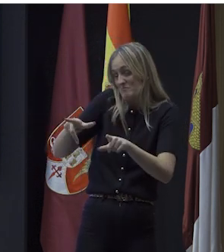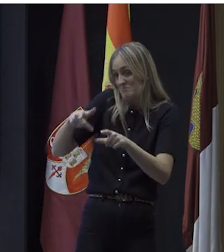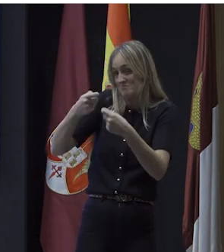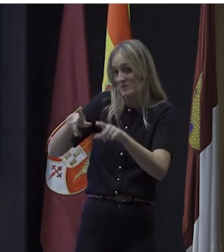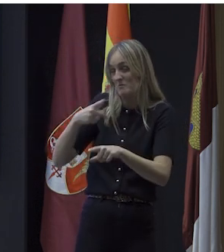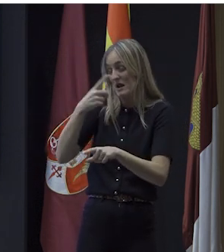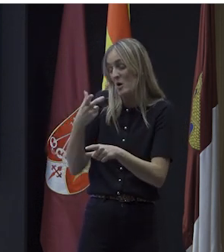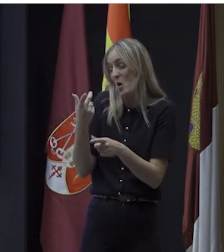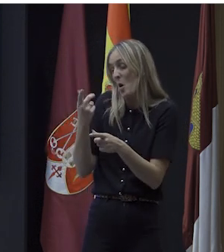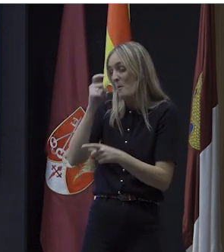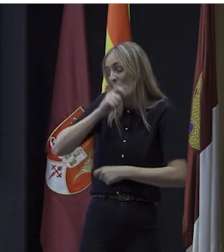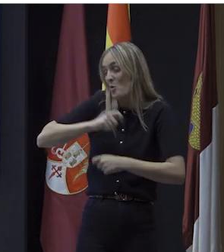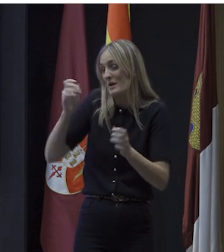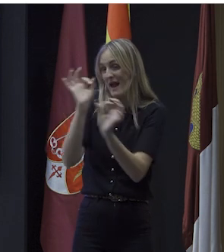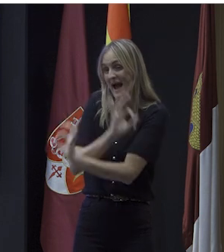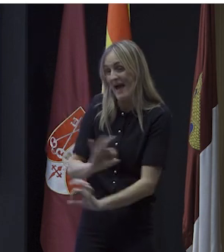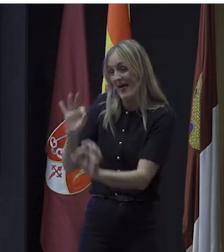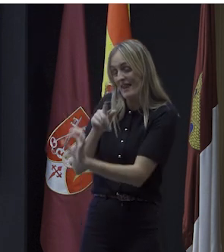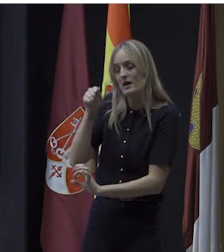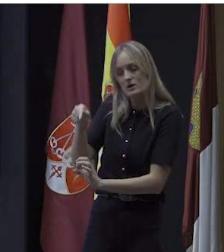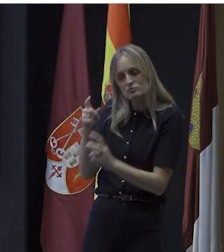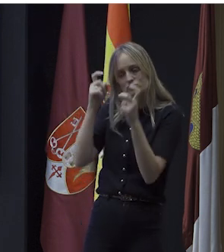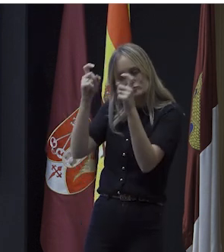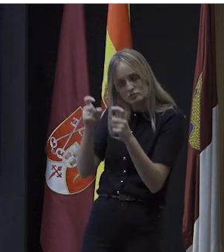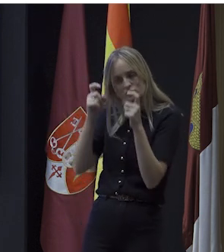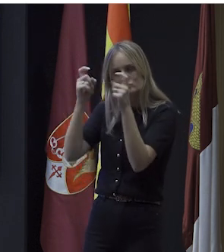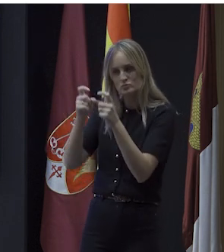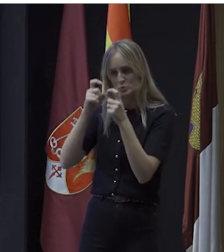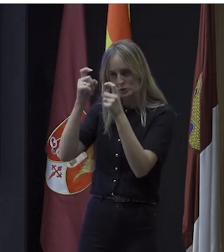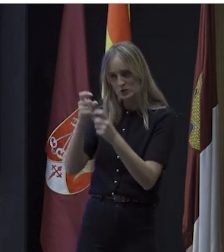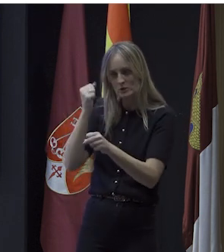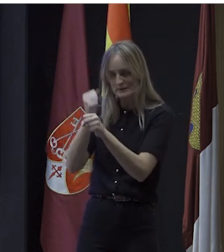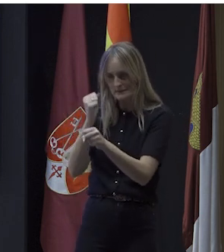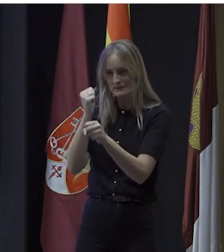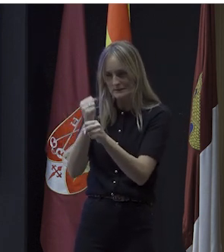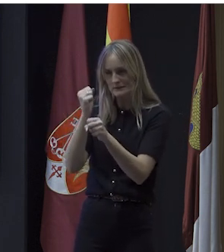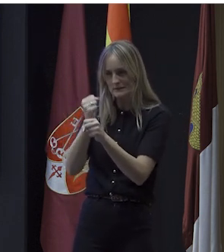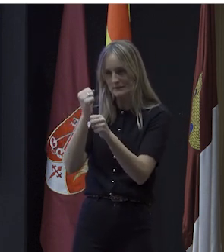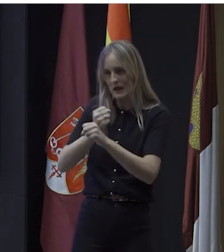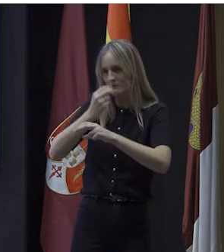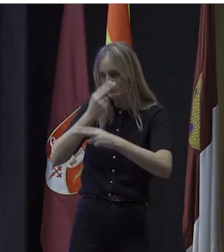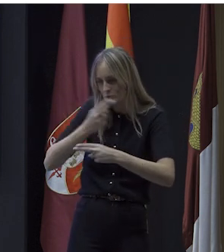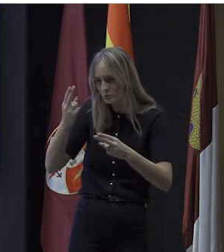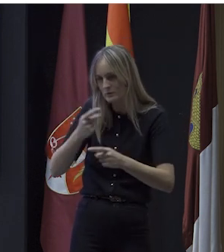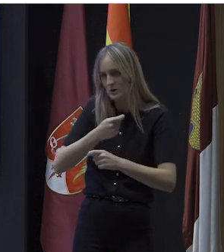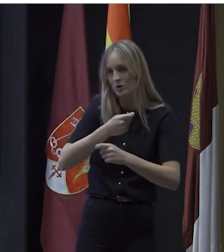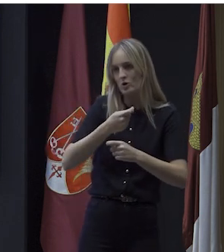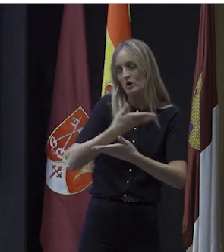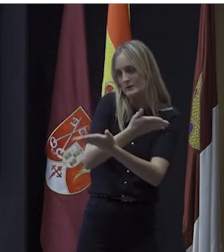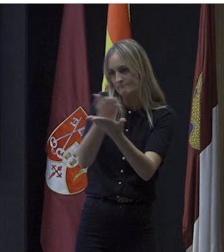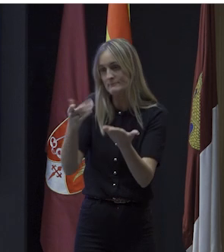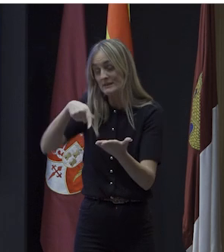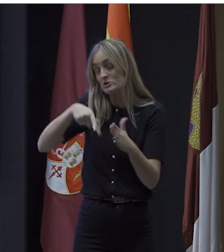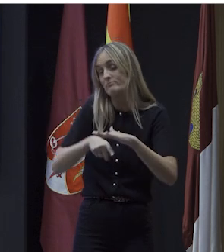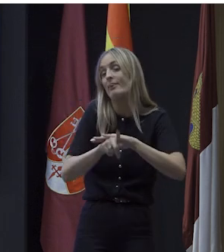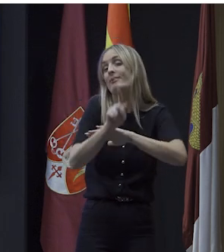publicado nada. Y en cambio ellos sí que fueron perfeccionando, insistiendo y publicando, y eso fue lo que pudieran desarrollar